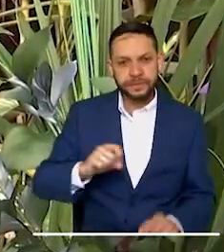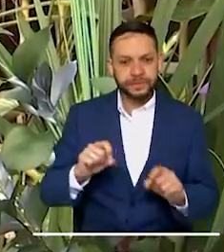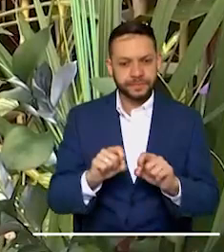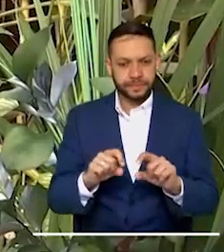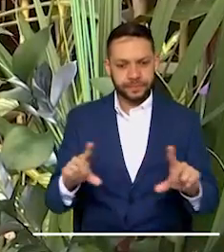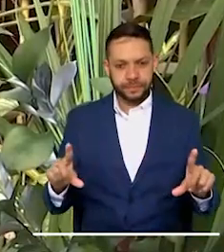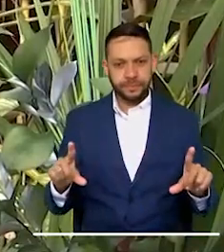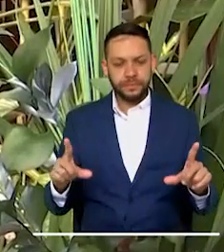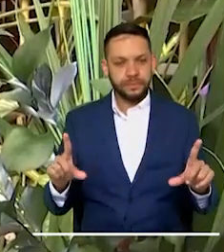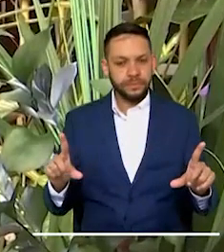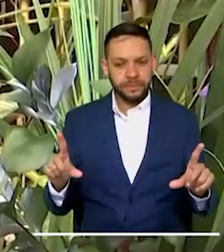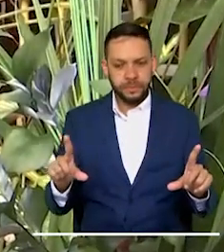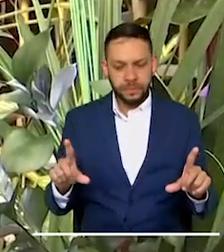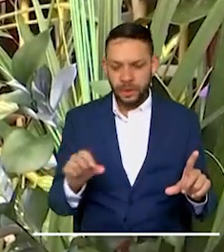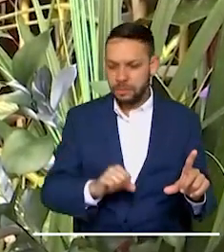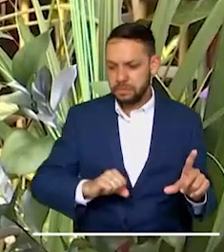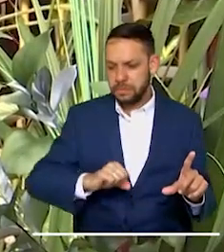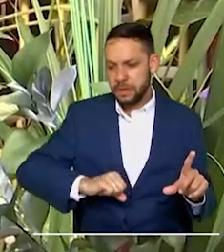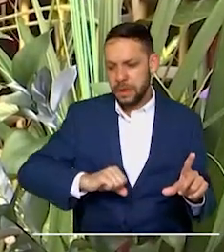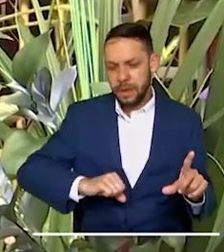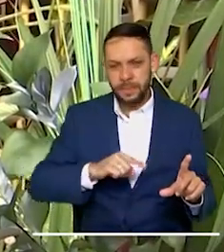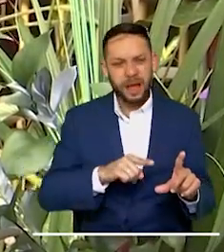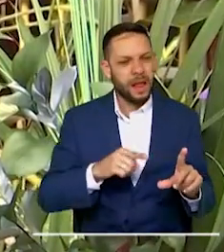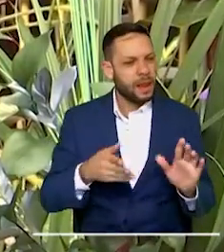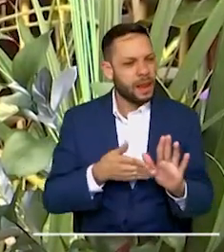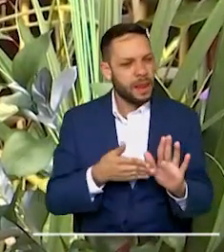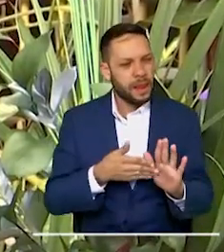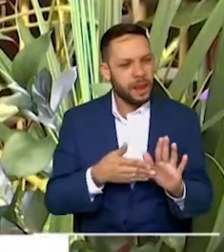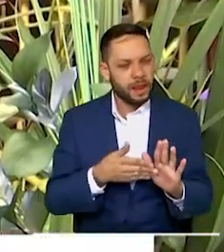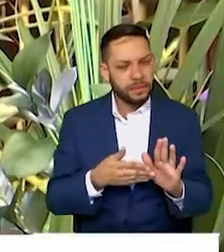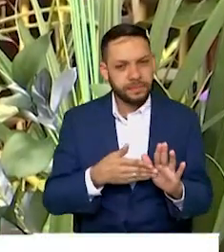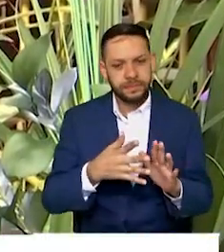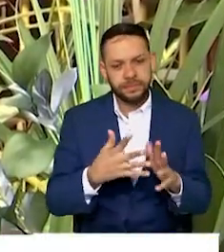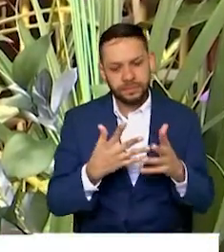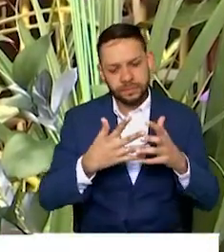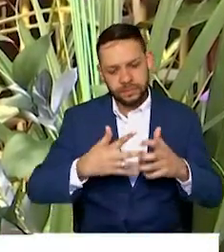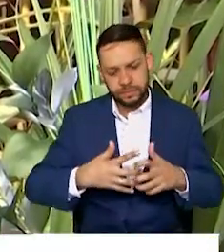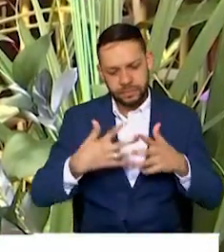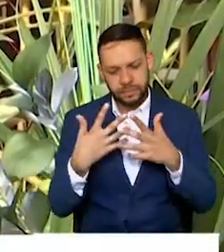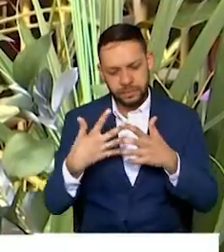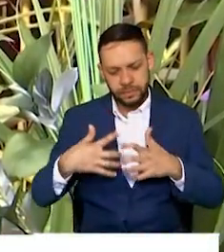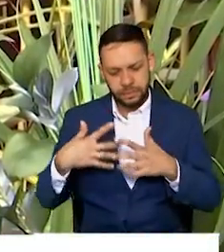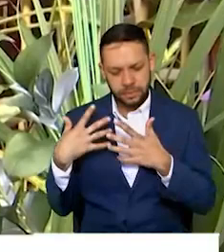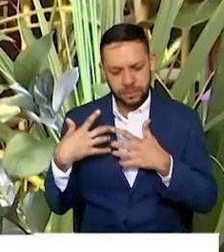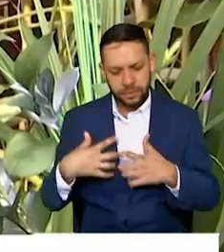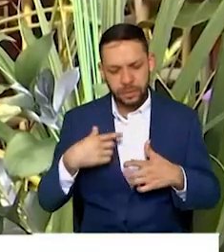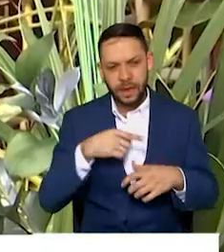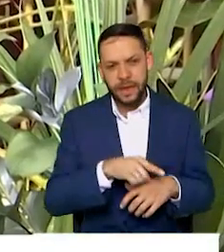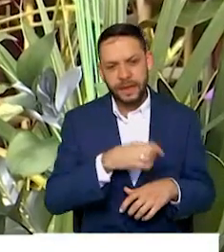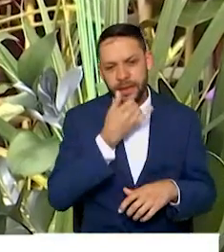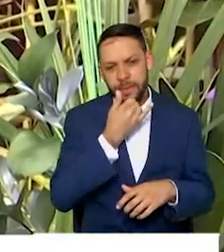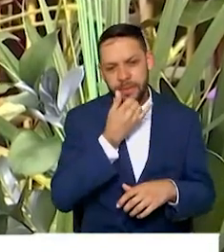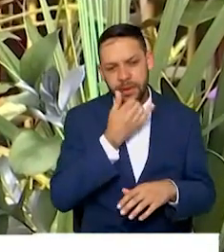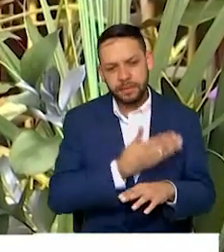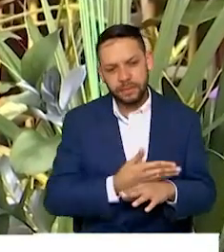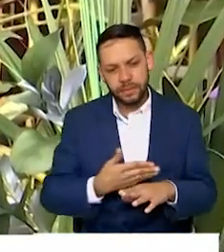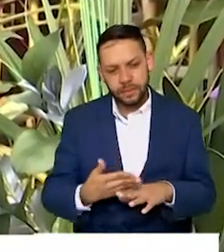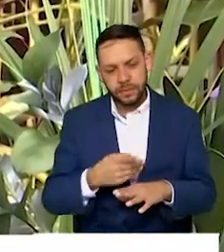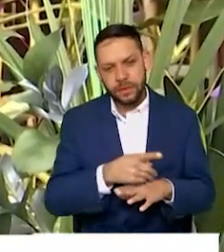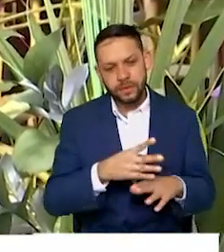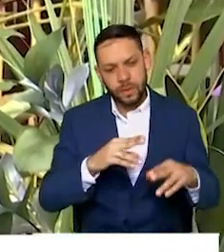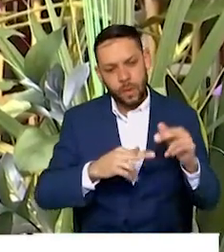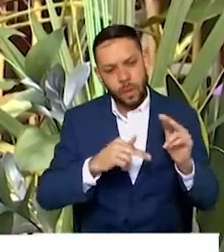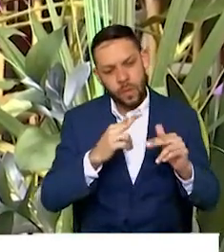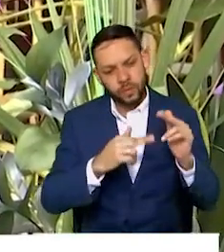los órganos, ve la parte, digamos, y vamos a ver el órgano cómo está en cuanto a toda la parte